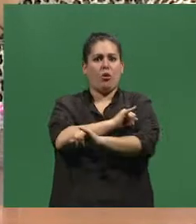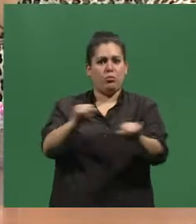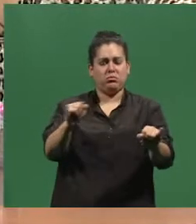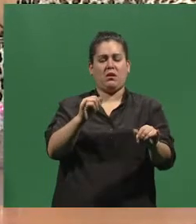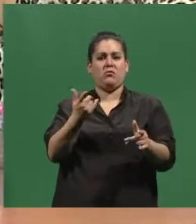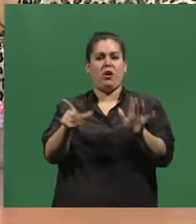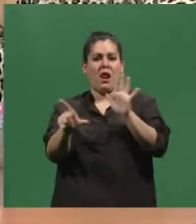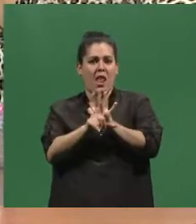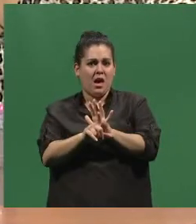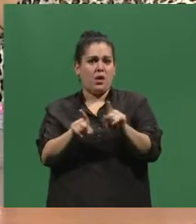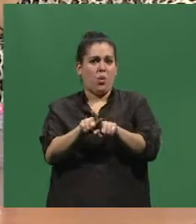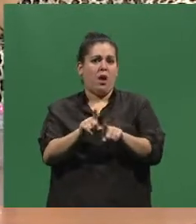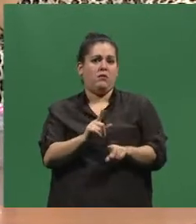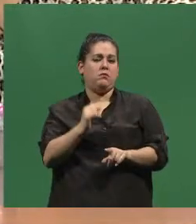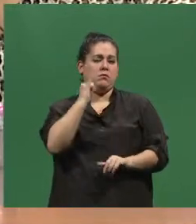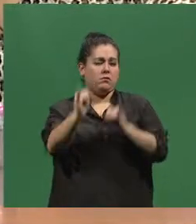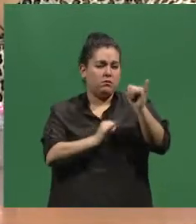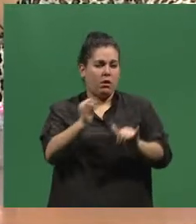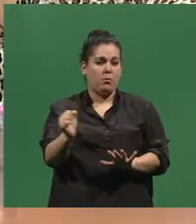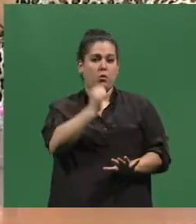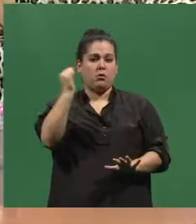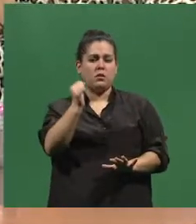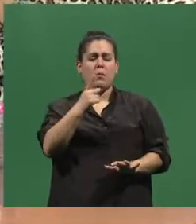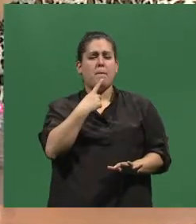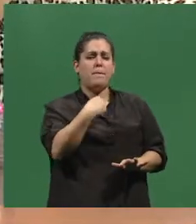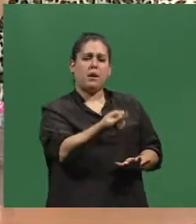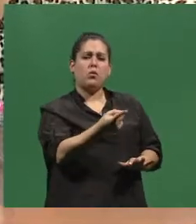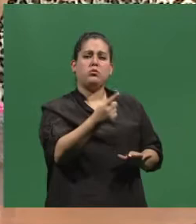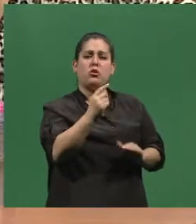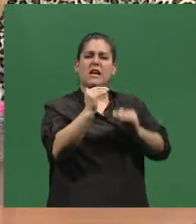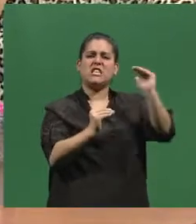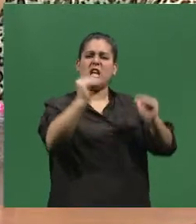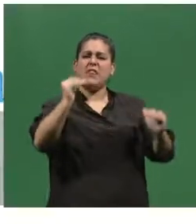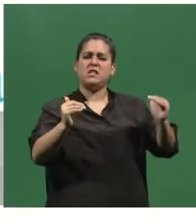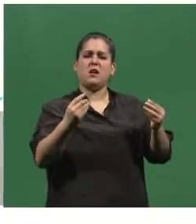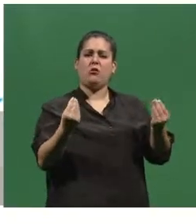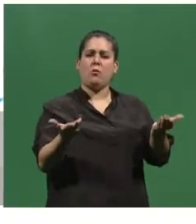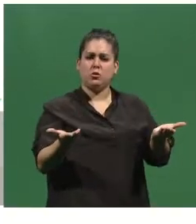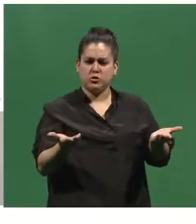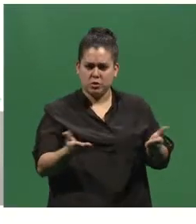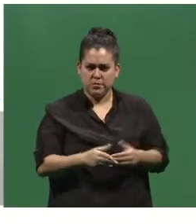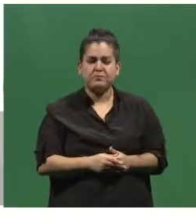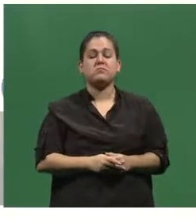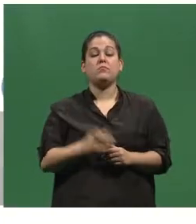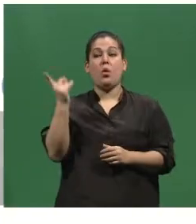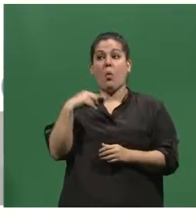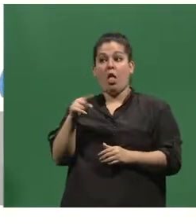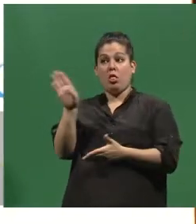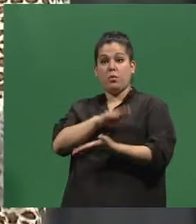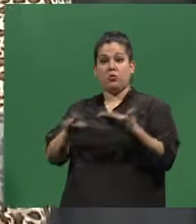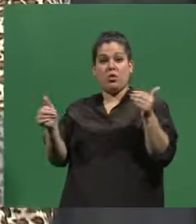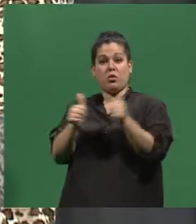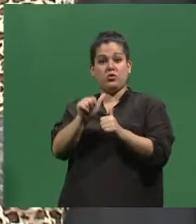educación de esa ley. Sobre la importancia. ¿Cómo son los números hoy en la Argentina, Emilce? Sí, cuando con la diputada Linares,